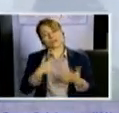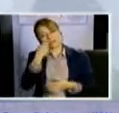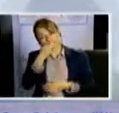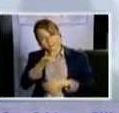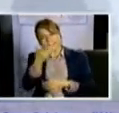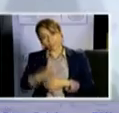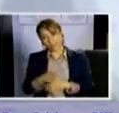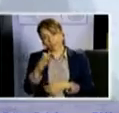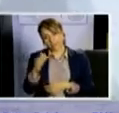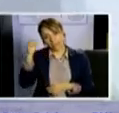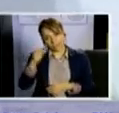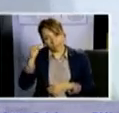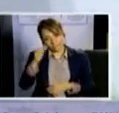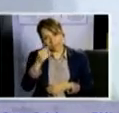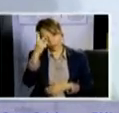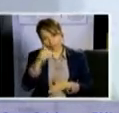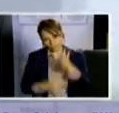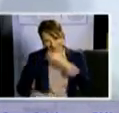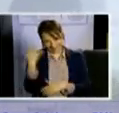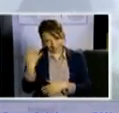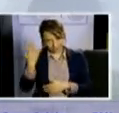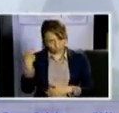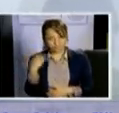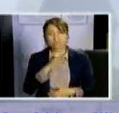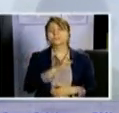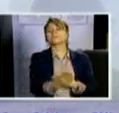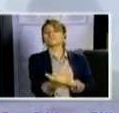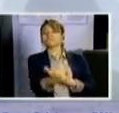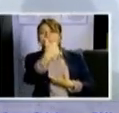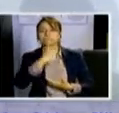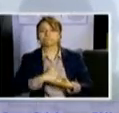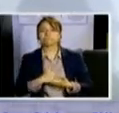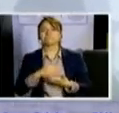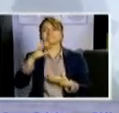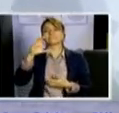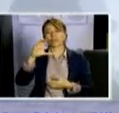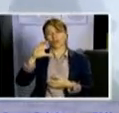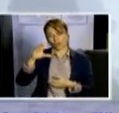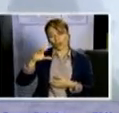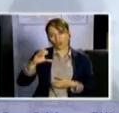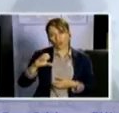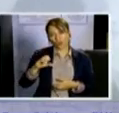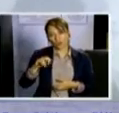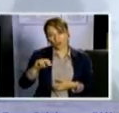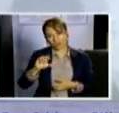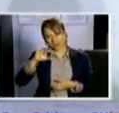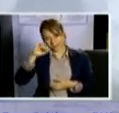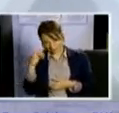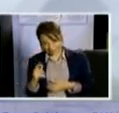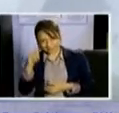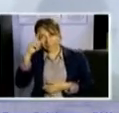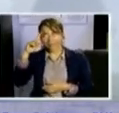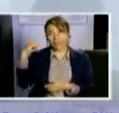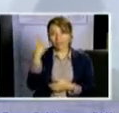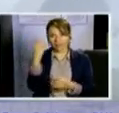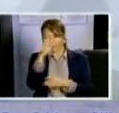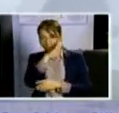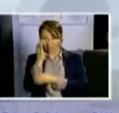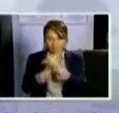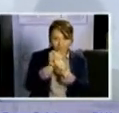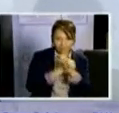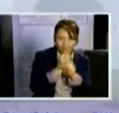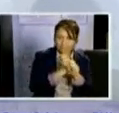2014, nosotros nos visitaron en el Senado a la Comisión de Ciencia y Tecnología y Cambio Climático los científicos